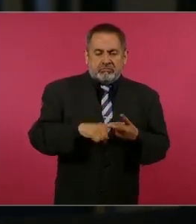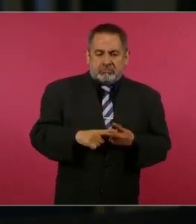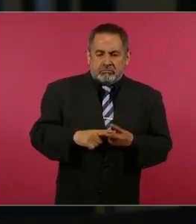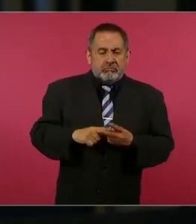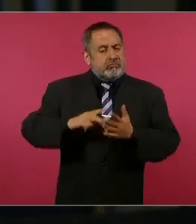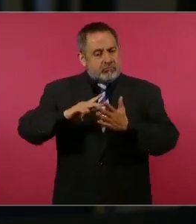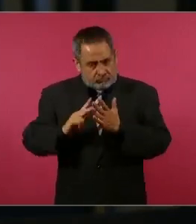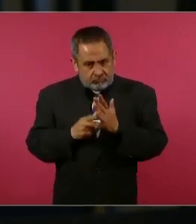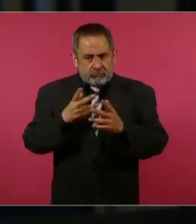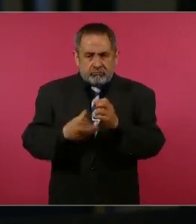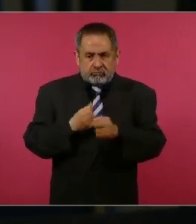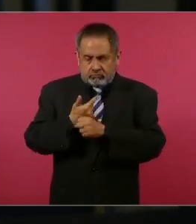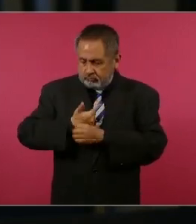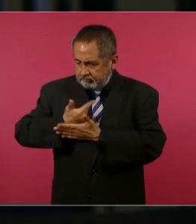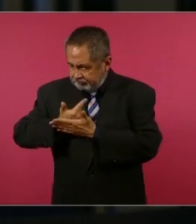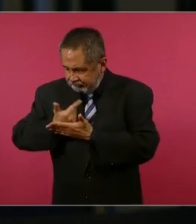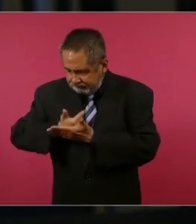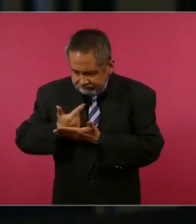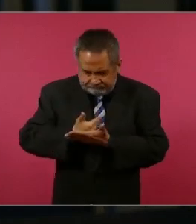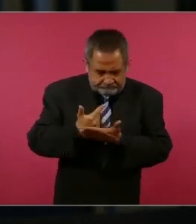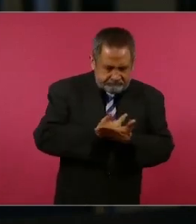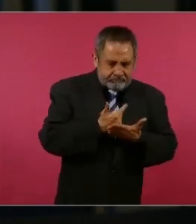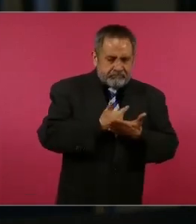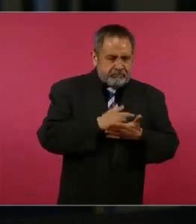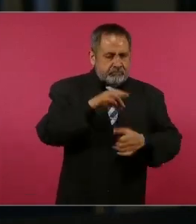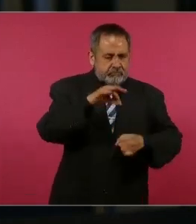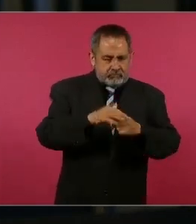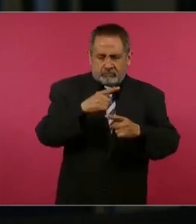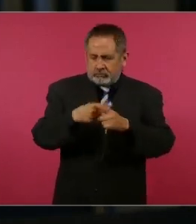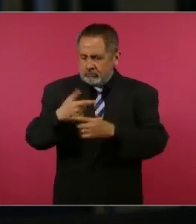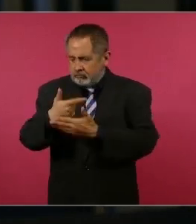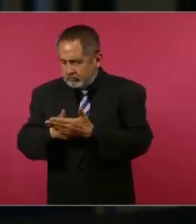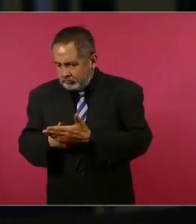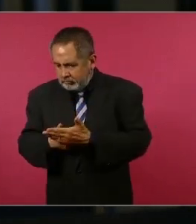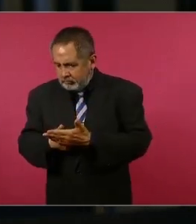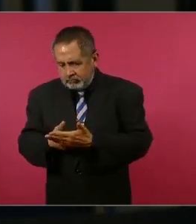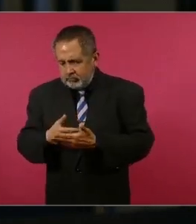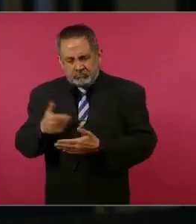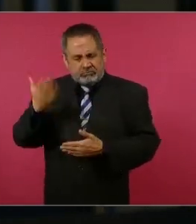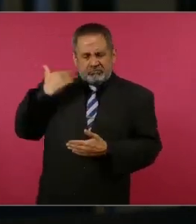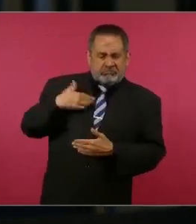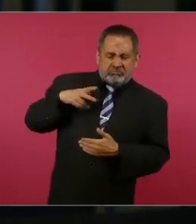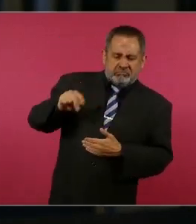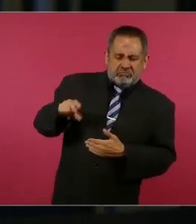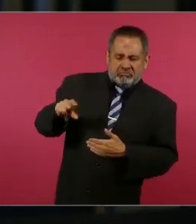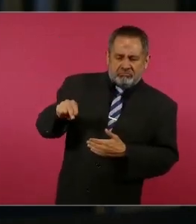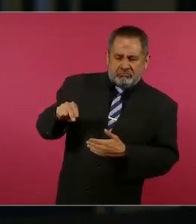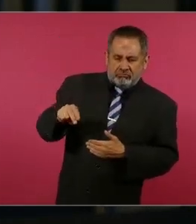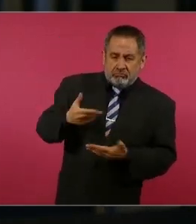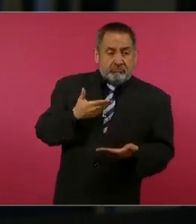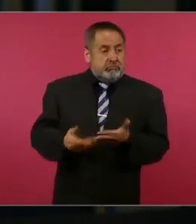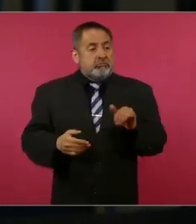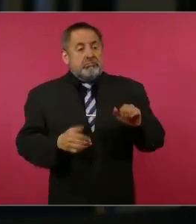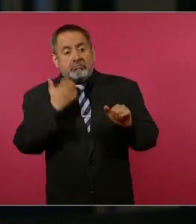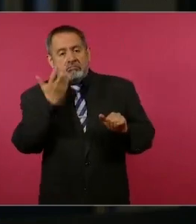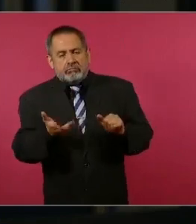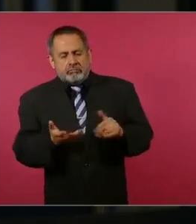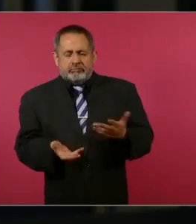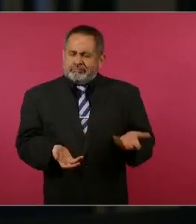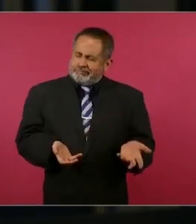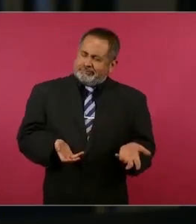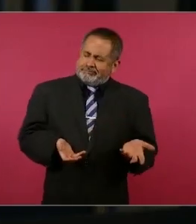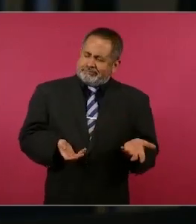voto por voto, casilla por casilla, y ahora curiosamente ellos lo piden, ¿no? Preguntarle precisamente su